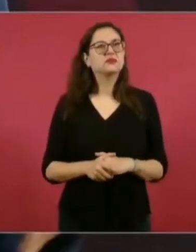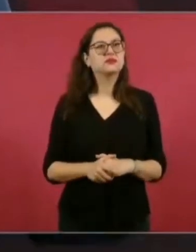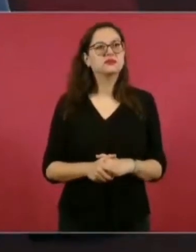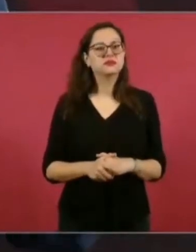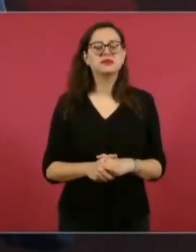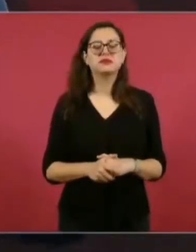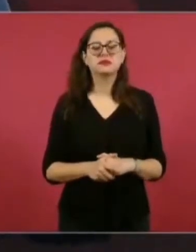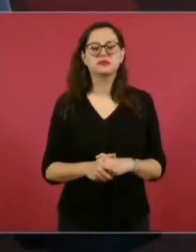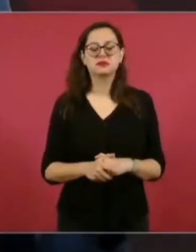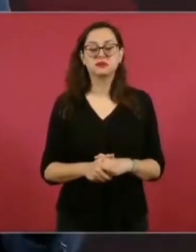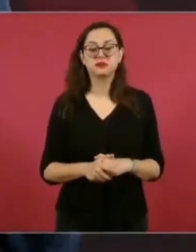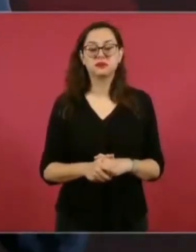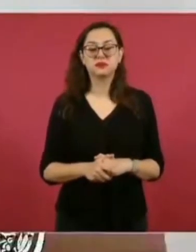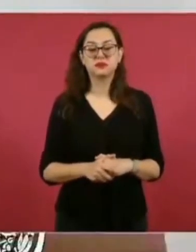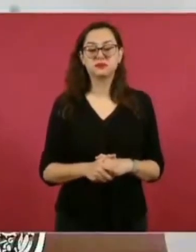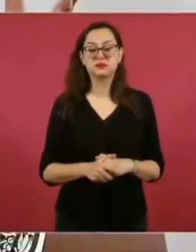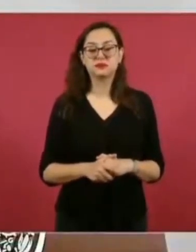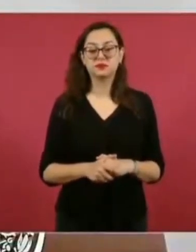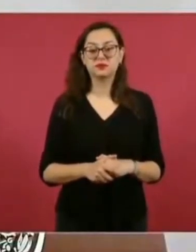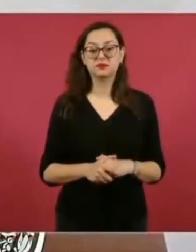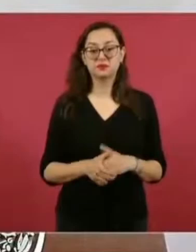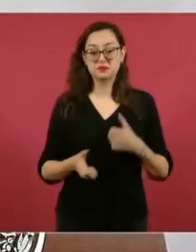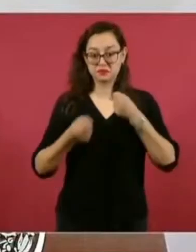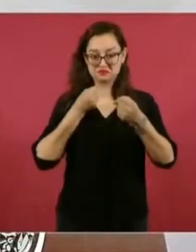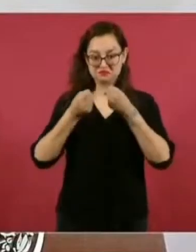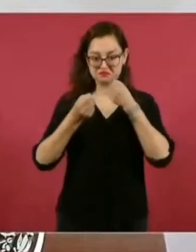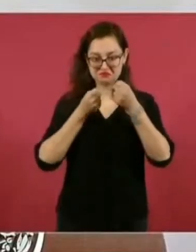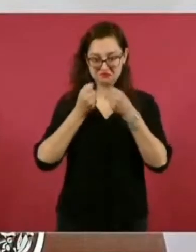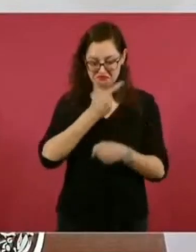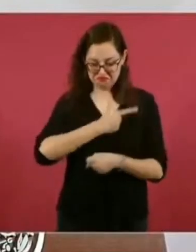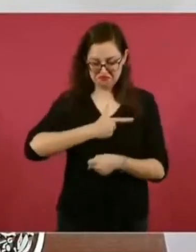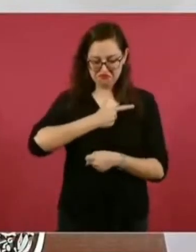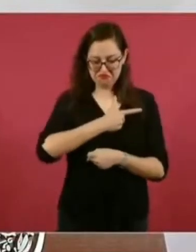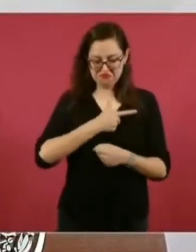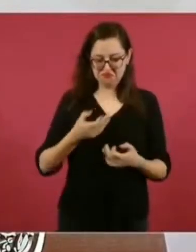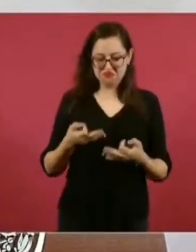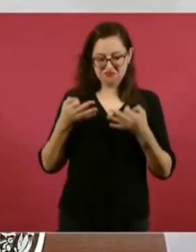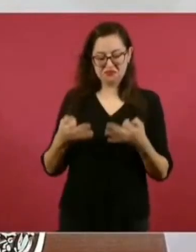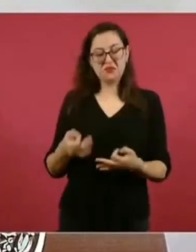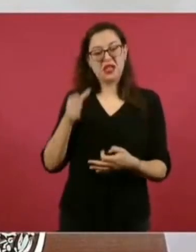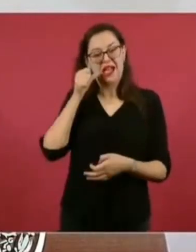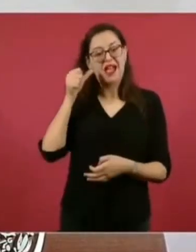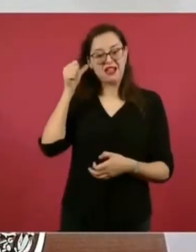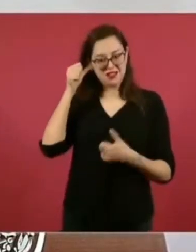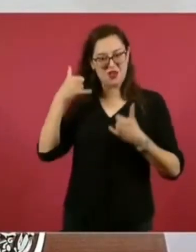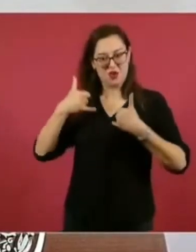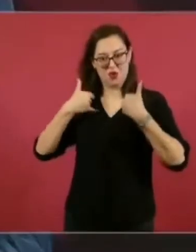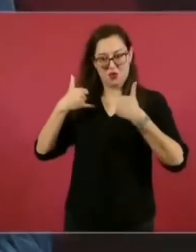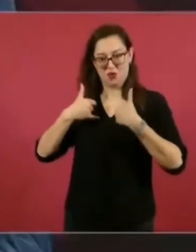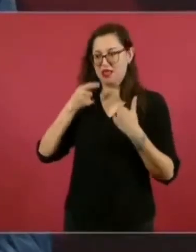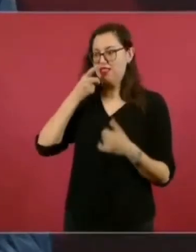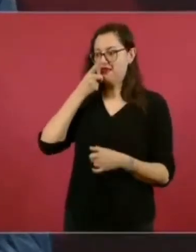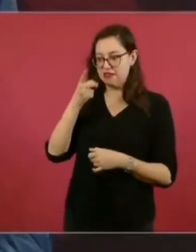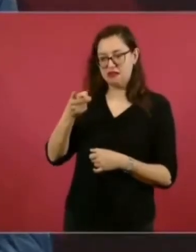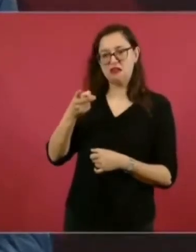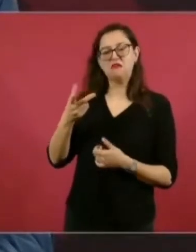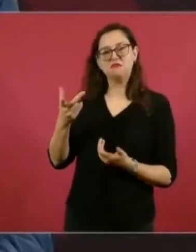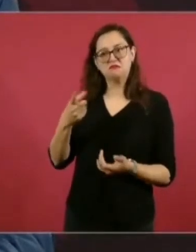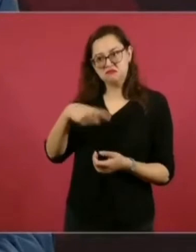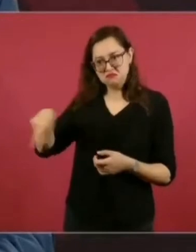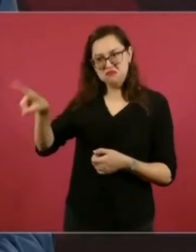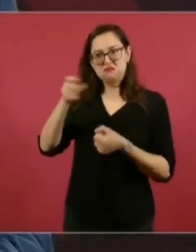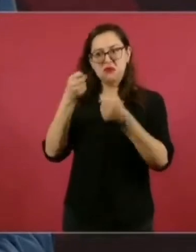y además te gusta tu oficio, como le decía yo al joven ayer, el noble oficio del